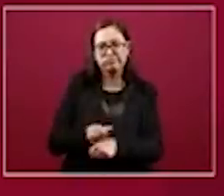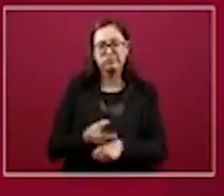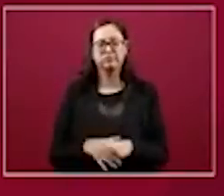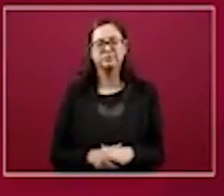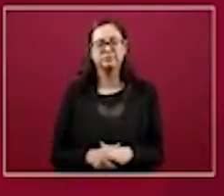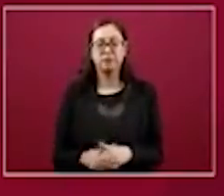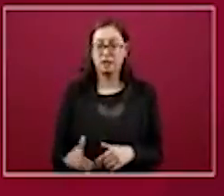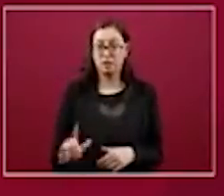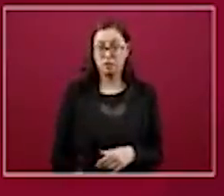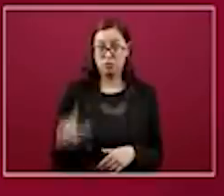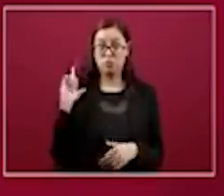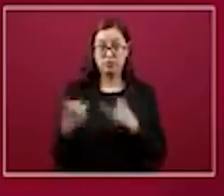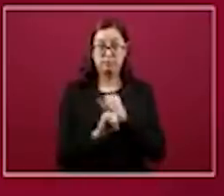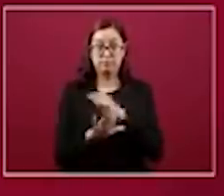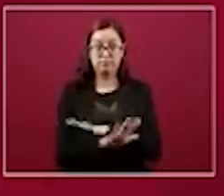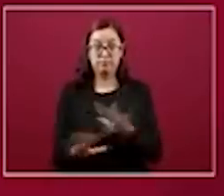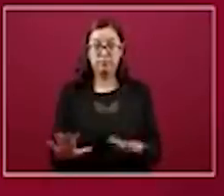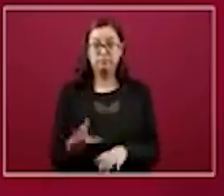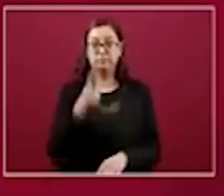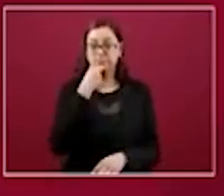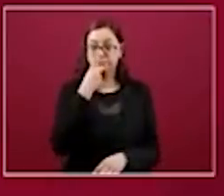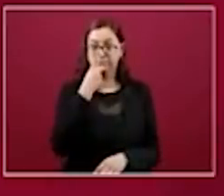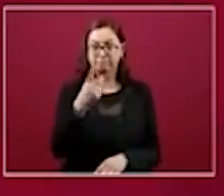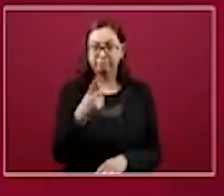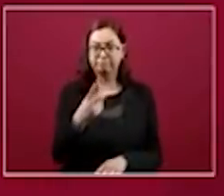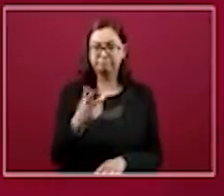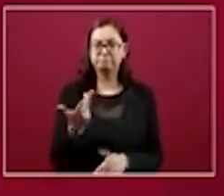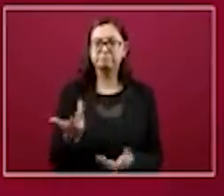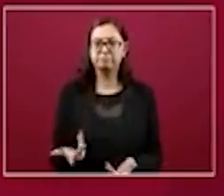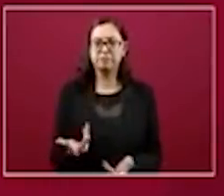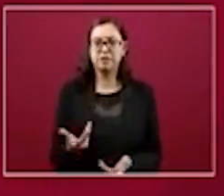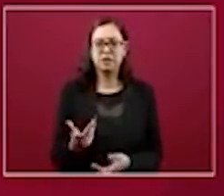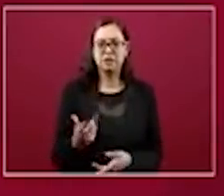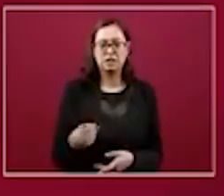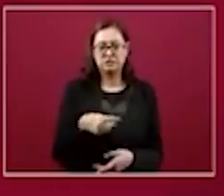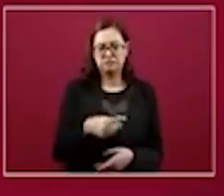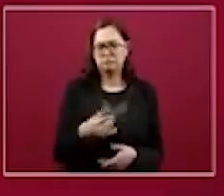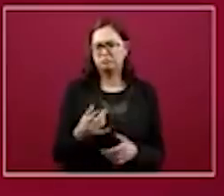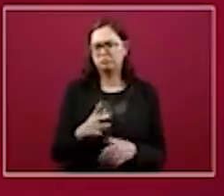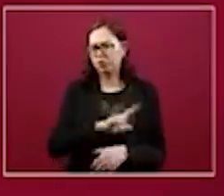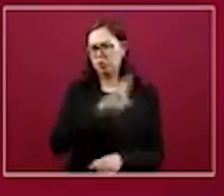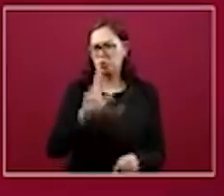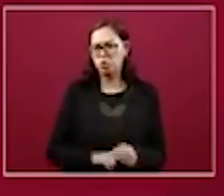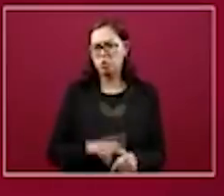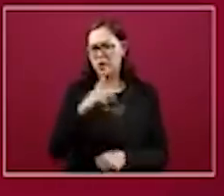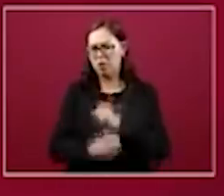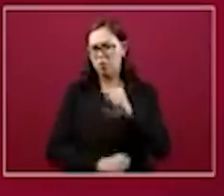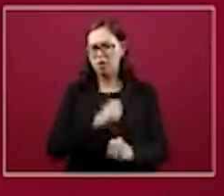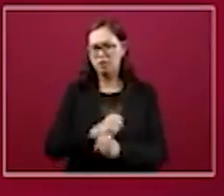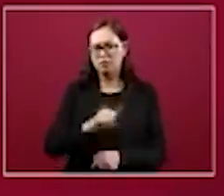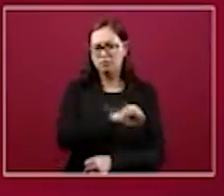Dije en el informe que aumentó por encima de la inflación en este